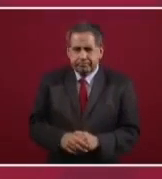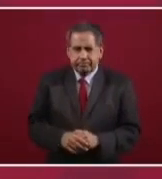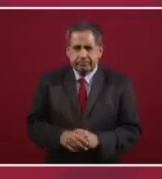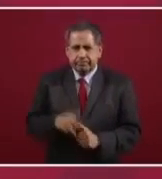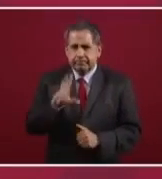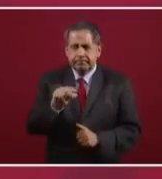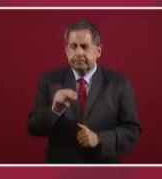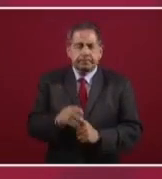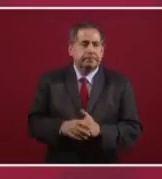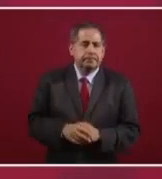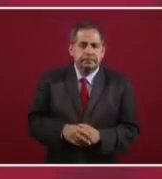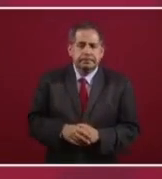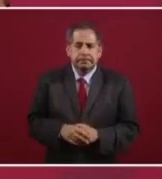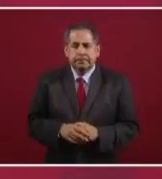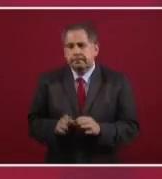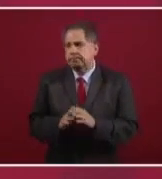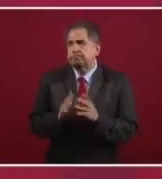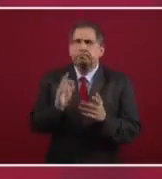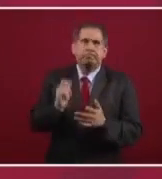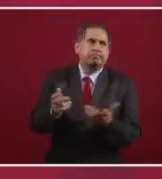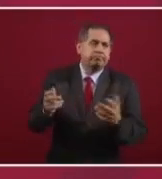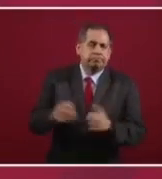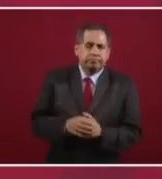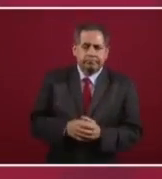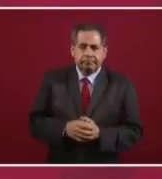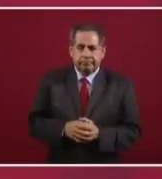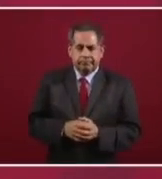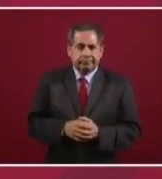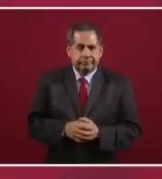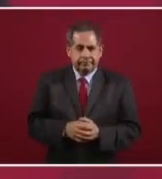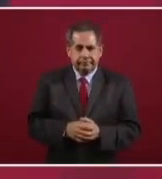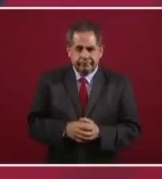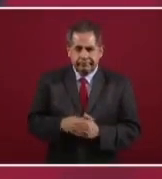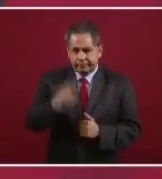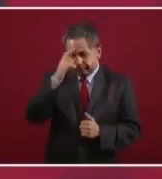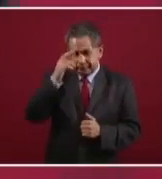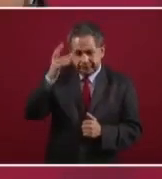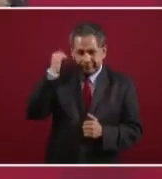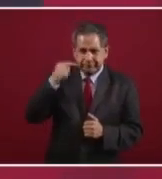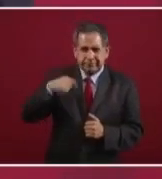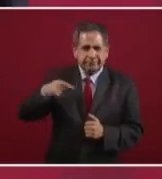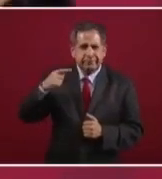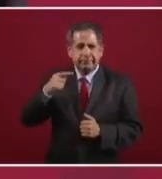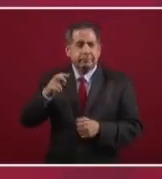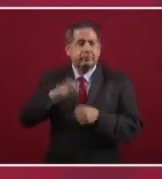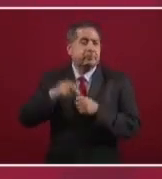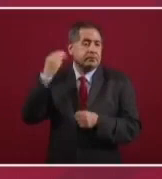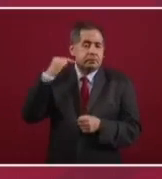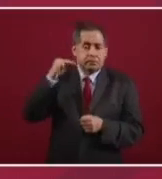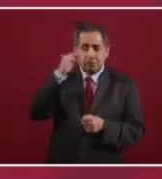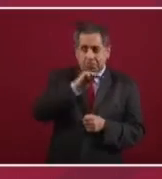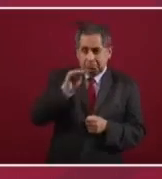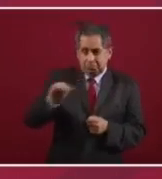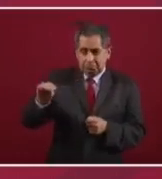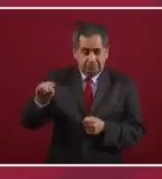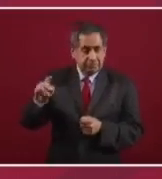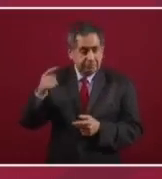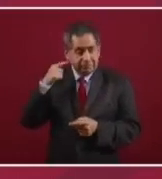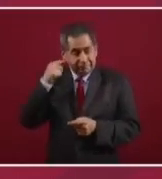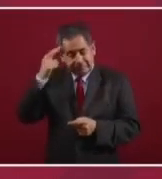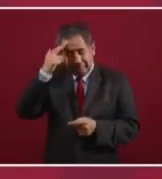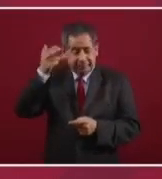No es como cuando se tomó la decisión en Michoacán